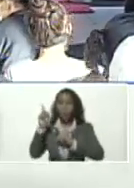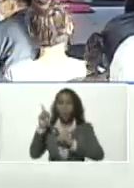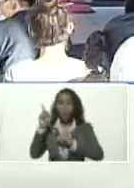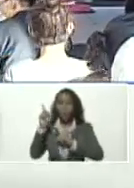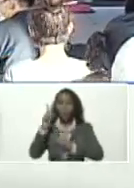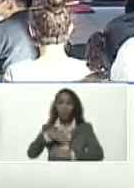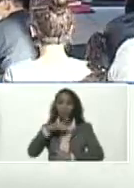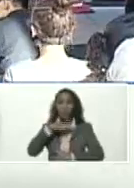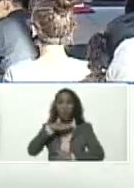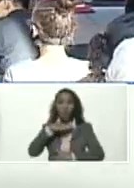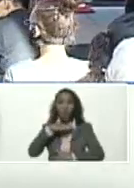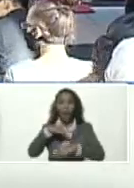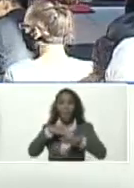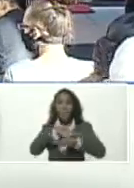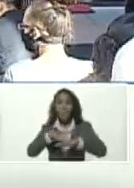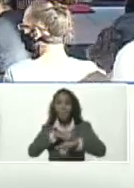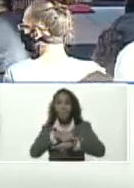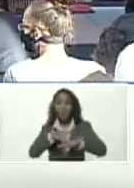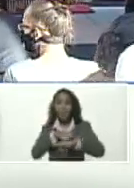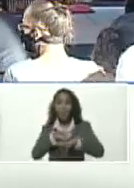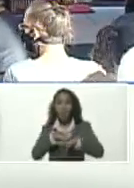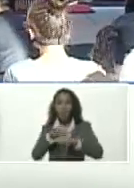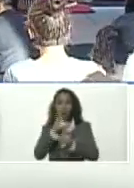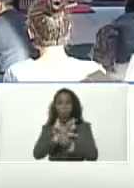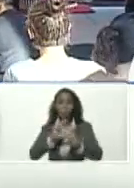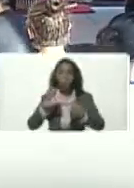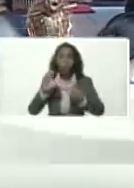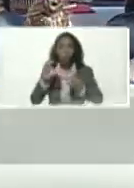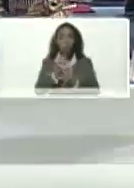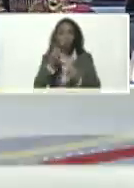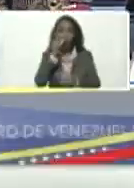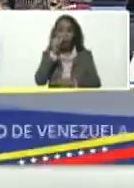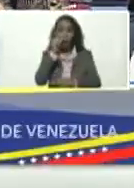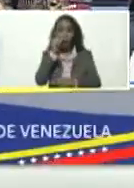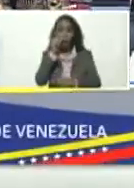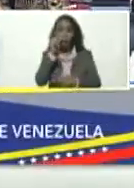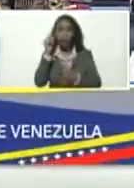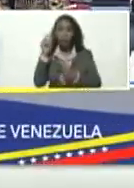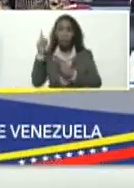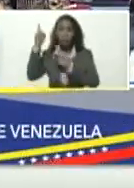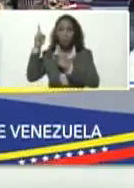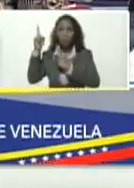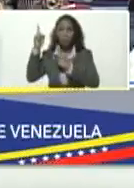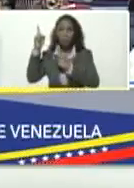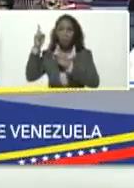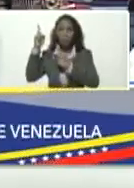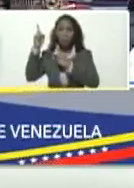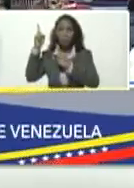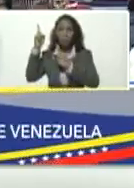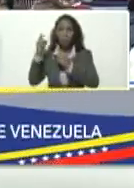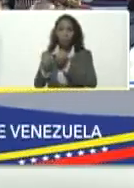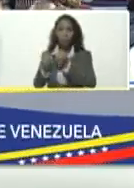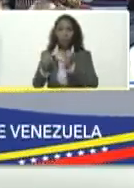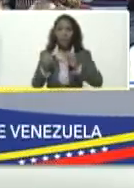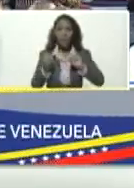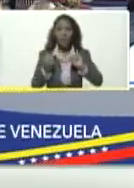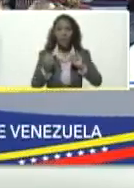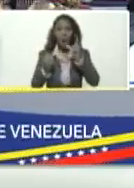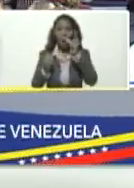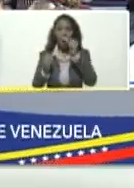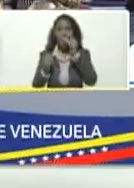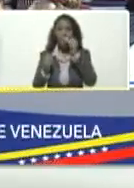apoltronado al ministro Ernesto Villegas Polhap. A su izquierda,